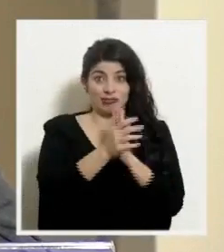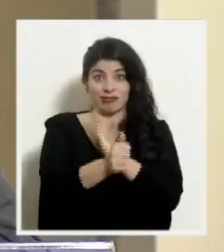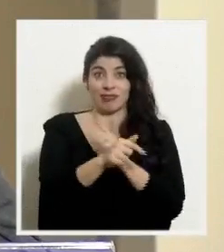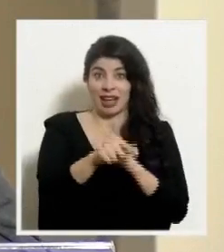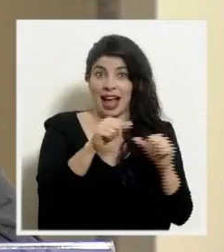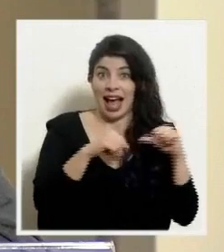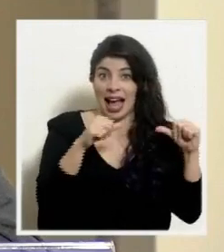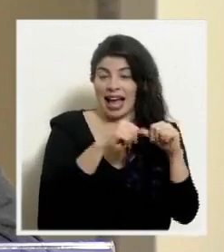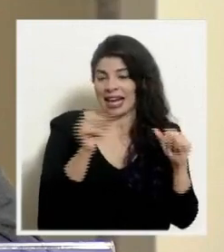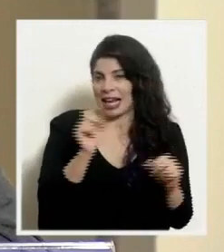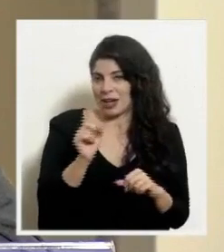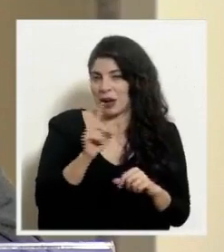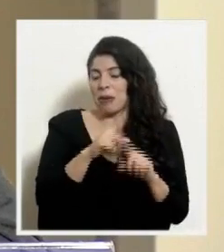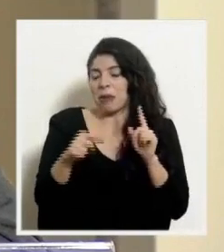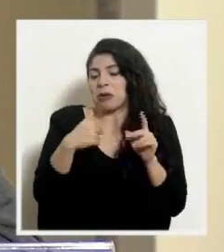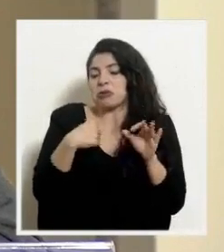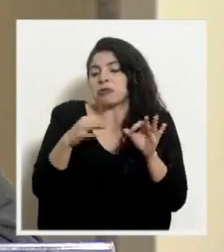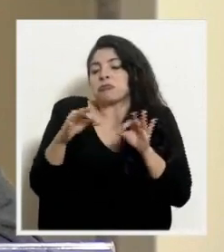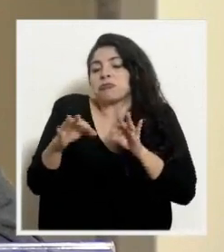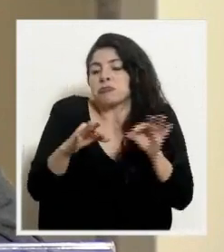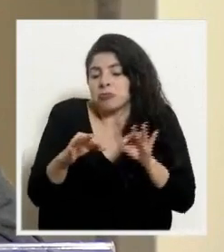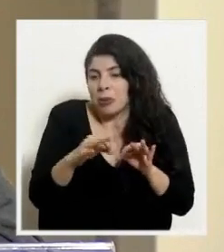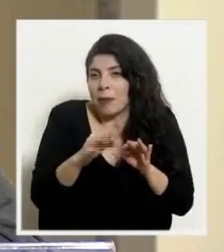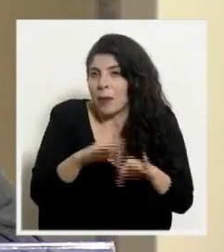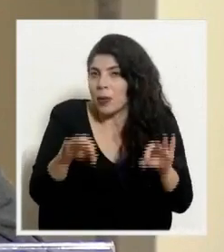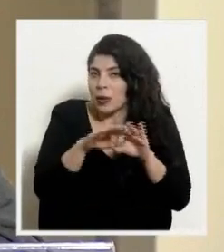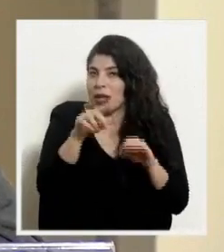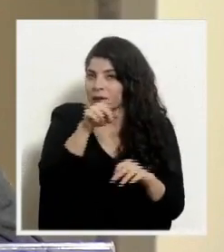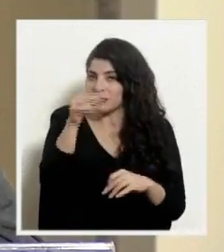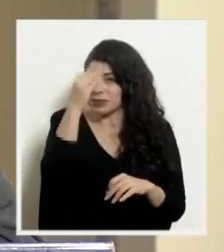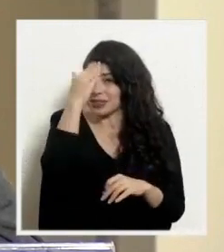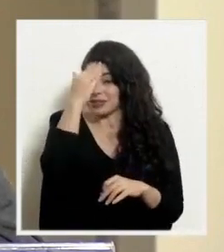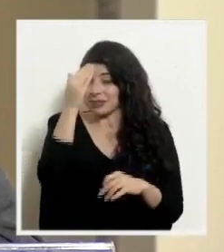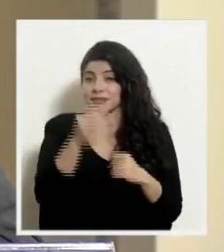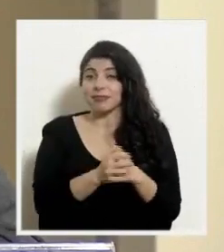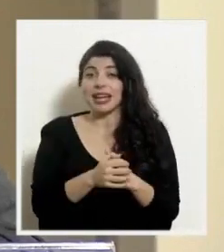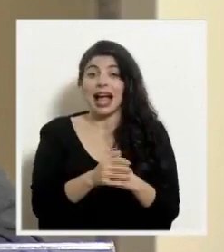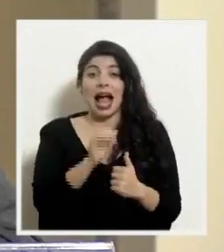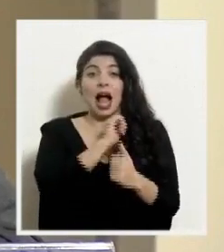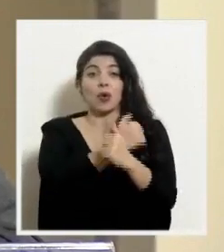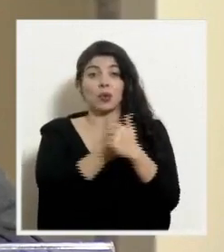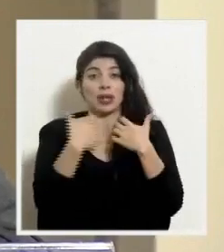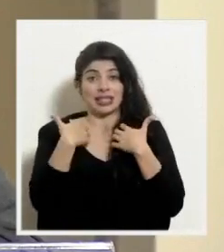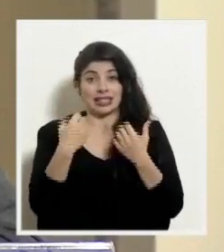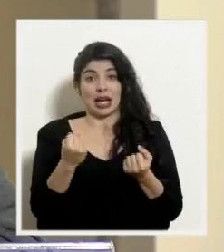pero lo comento, es importante aclarar que tampoco la autoridad sanitaria puede